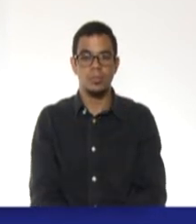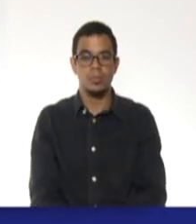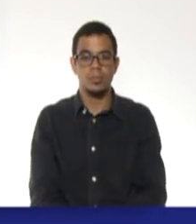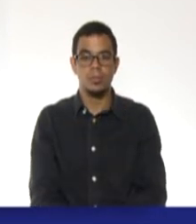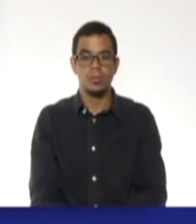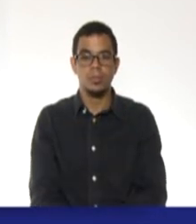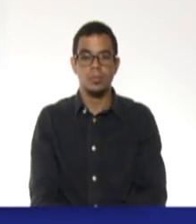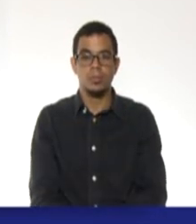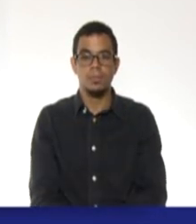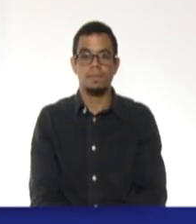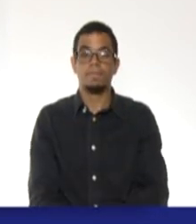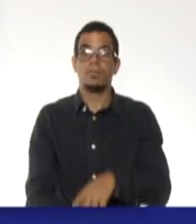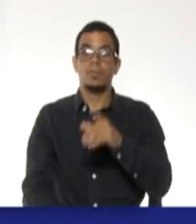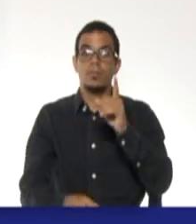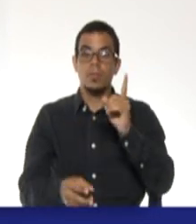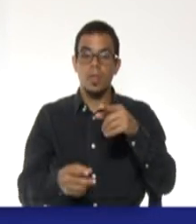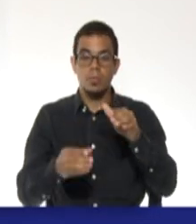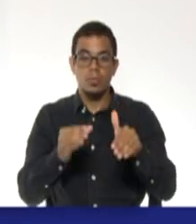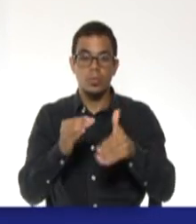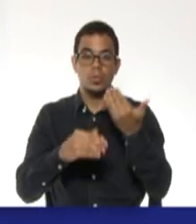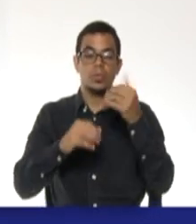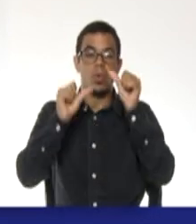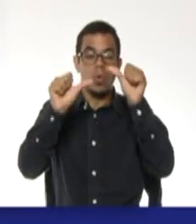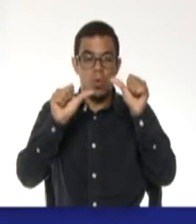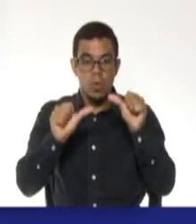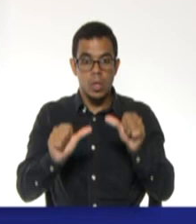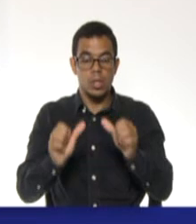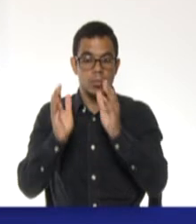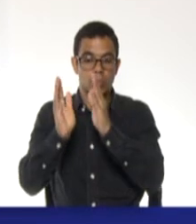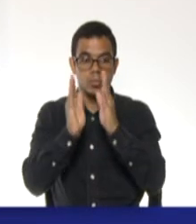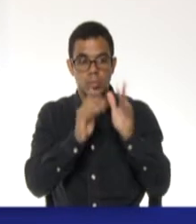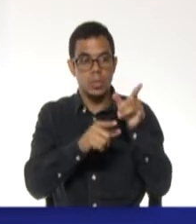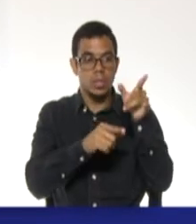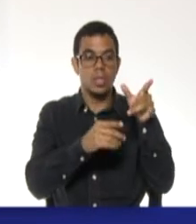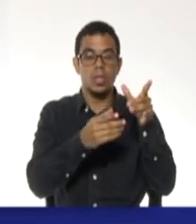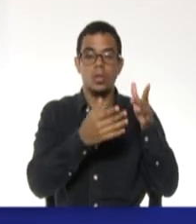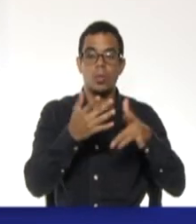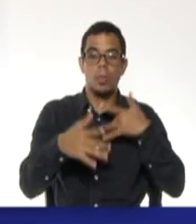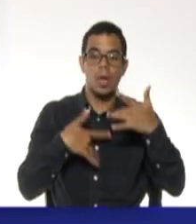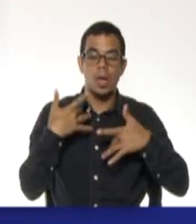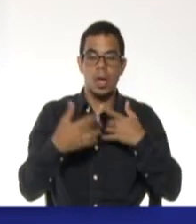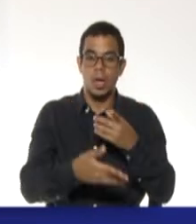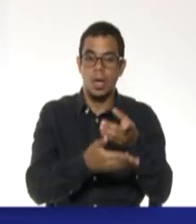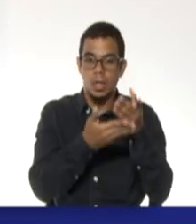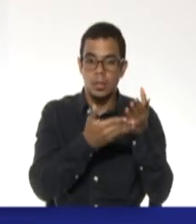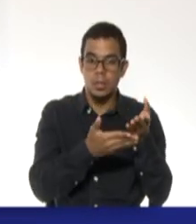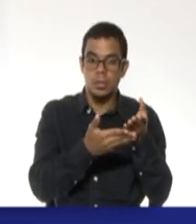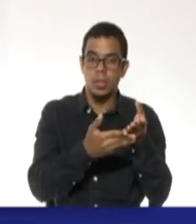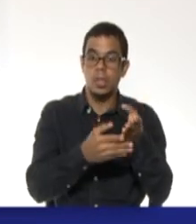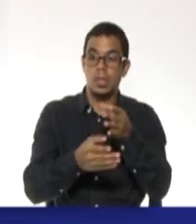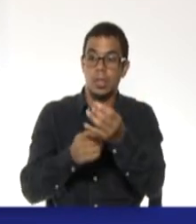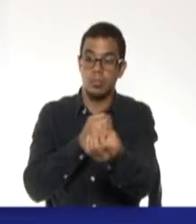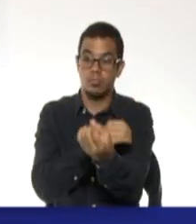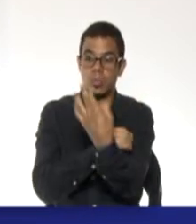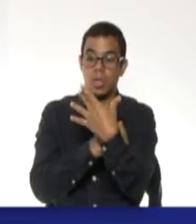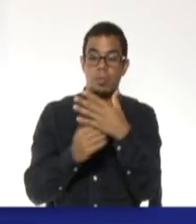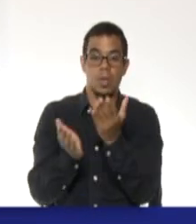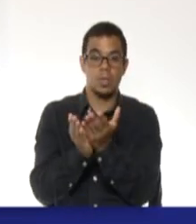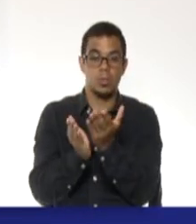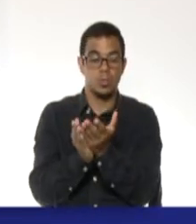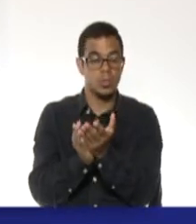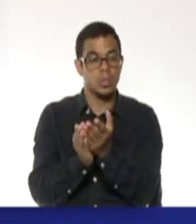podamos establecer horarios para que ellos realicen las actividades que son enviadas por los